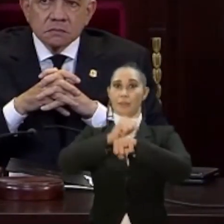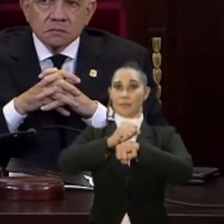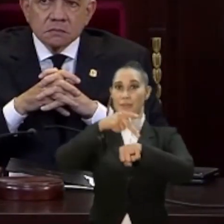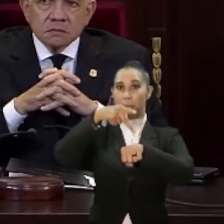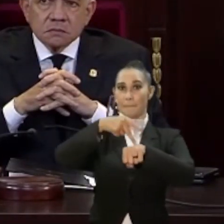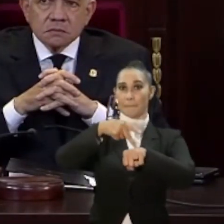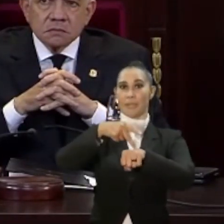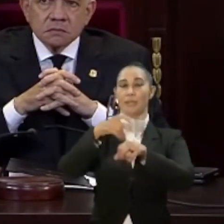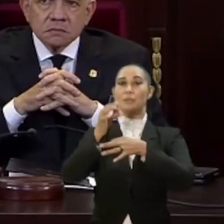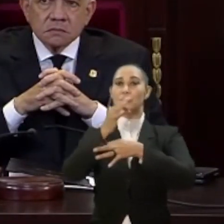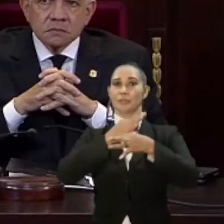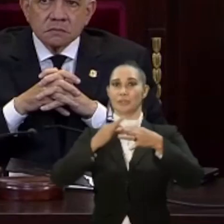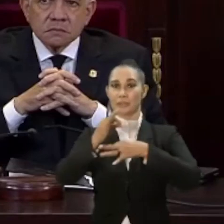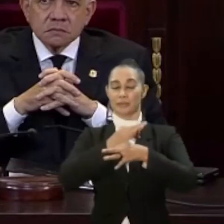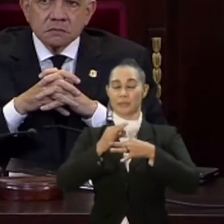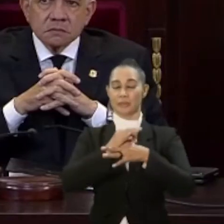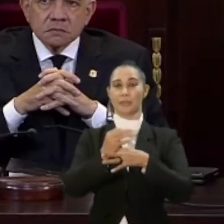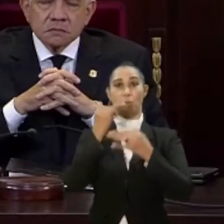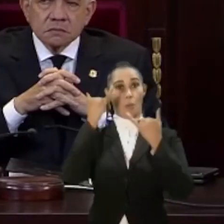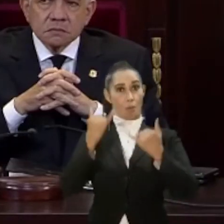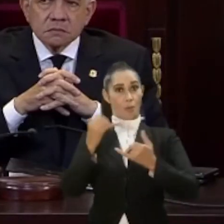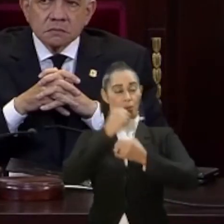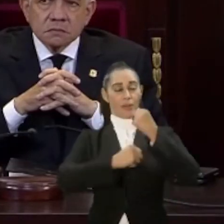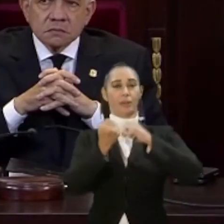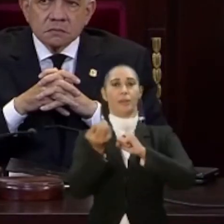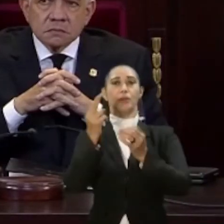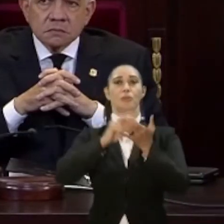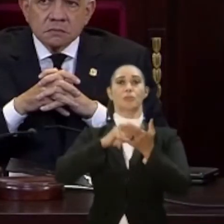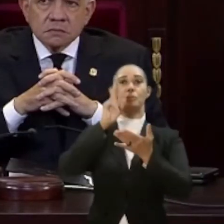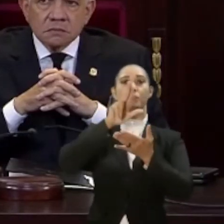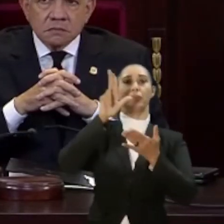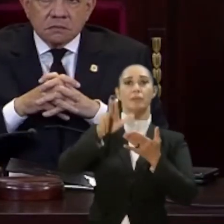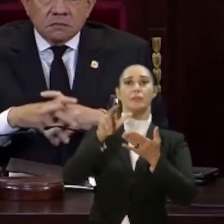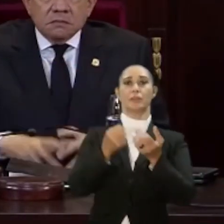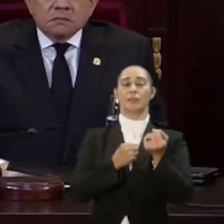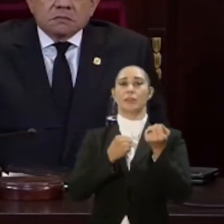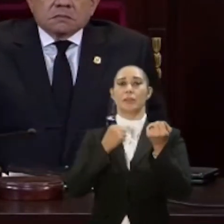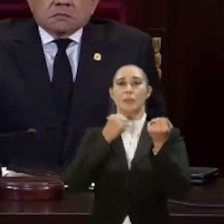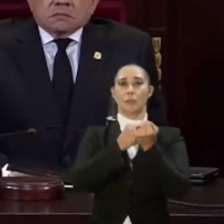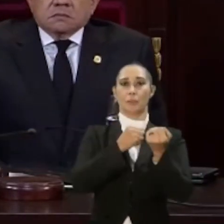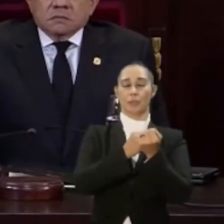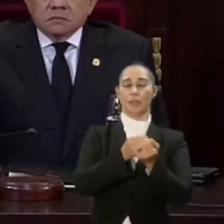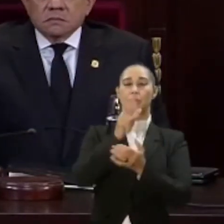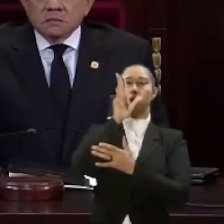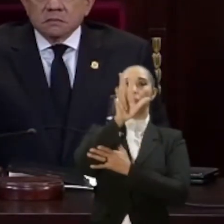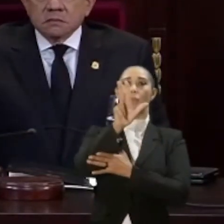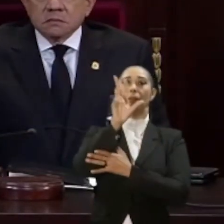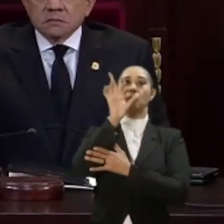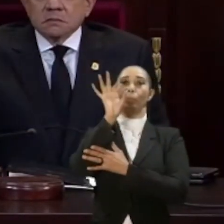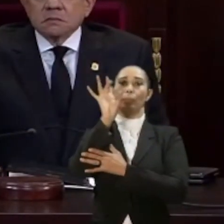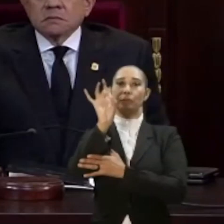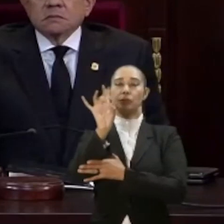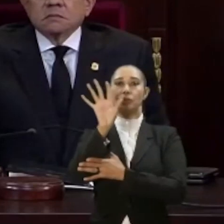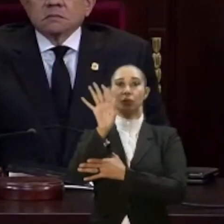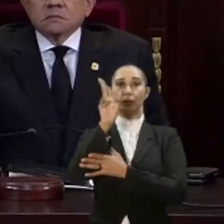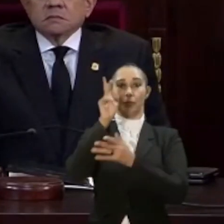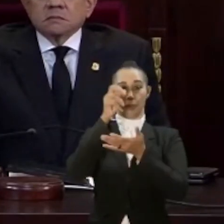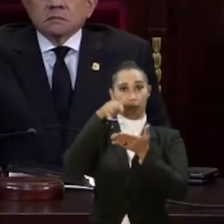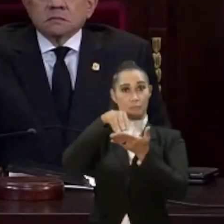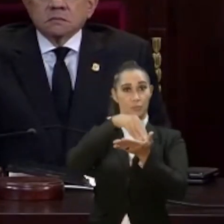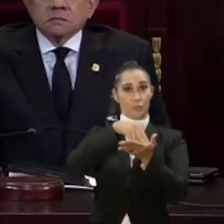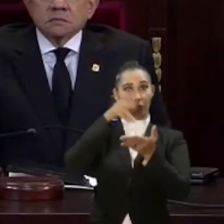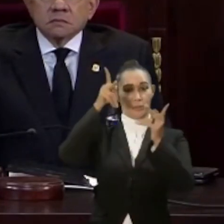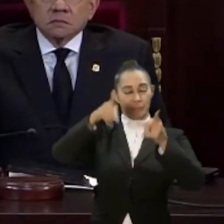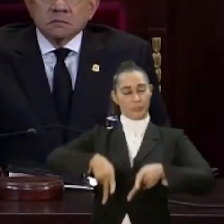y San Francisco, en este 2023 impactaremos en el bienestar de más de 3.3 millones de personas, así como la creación